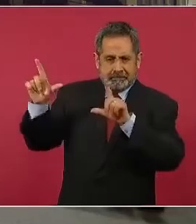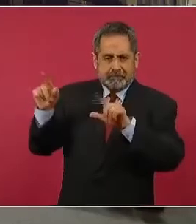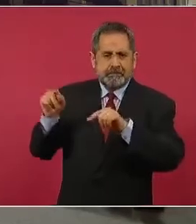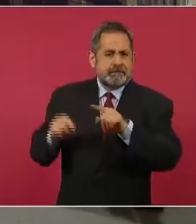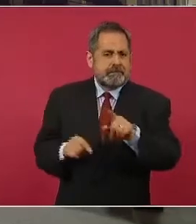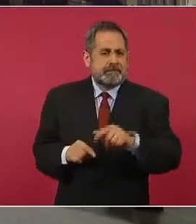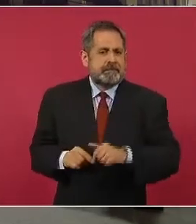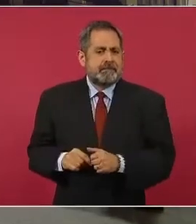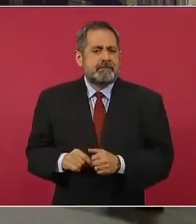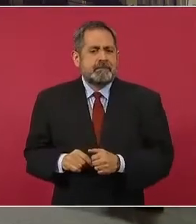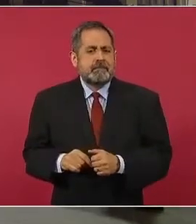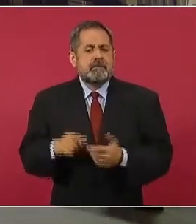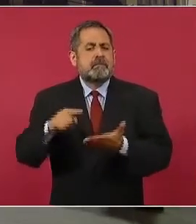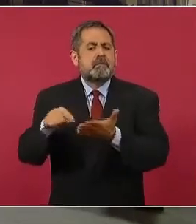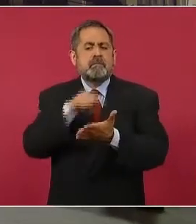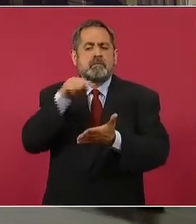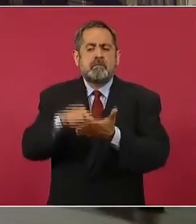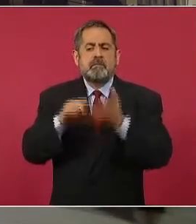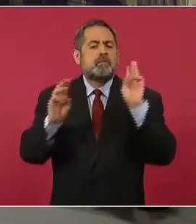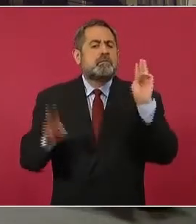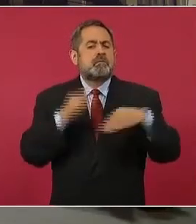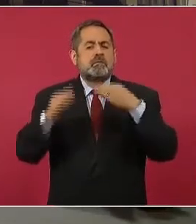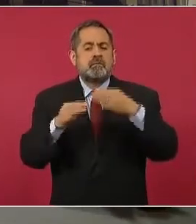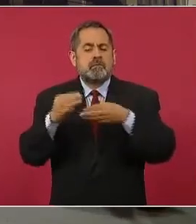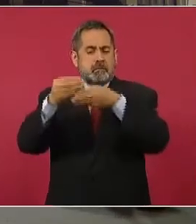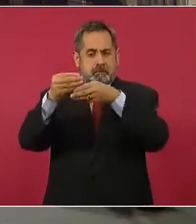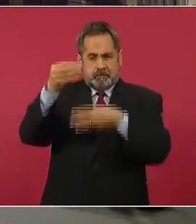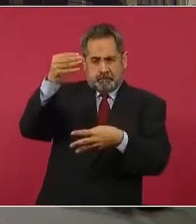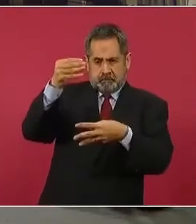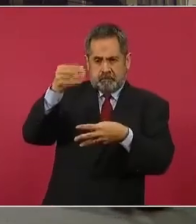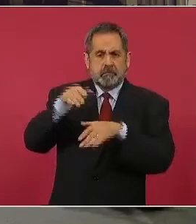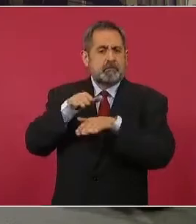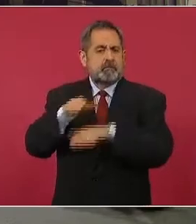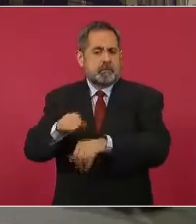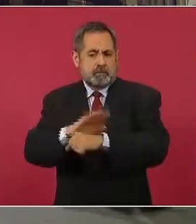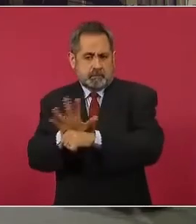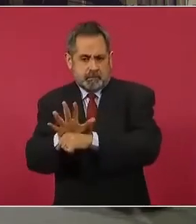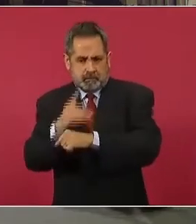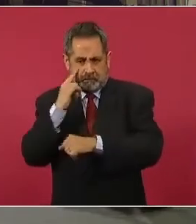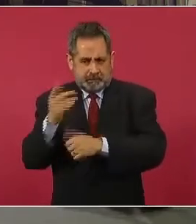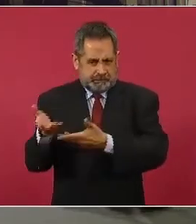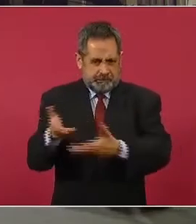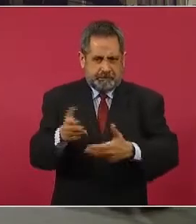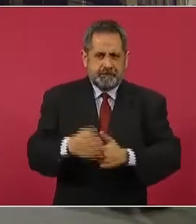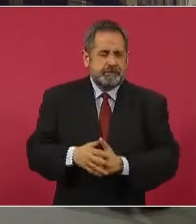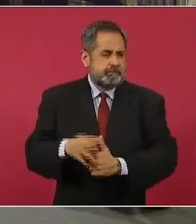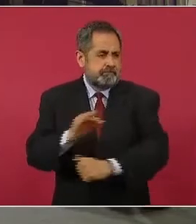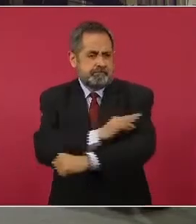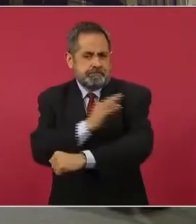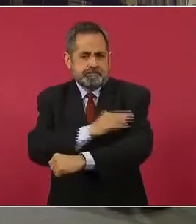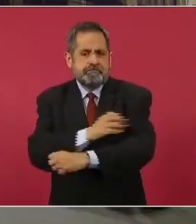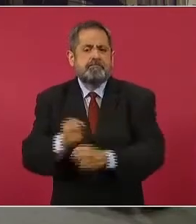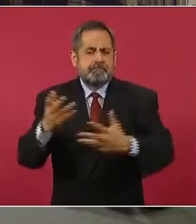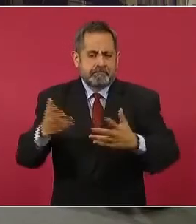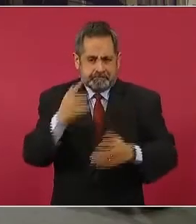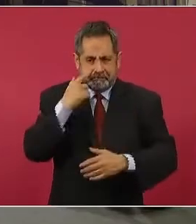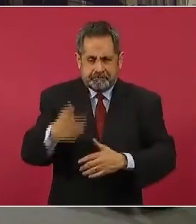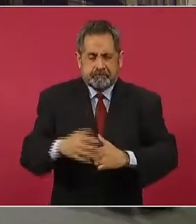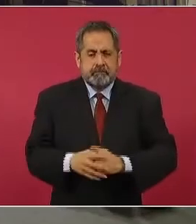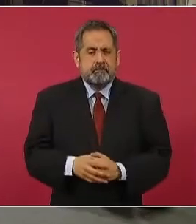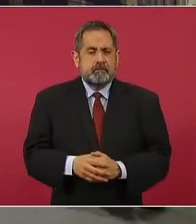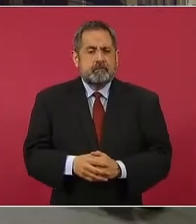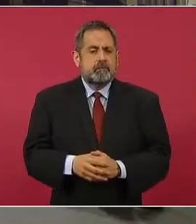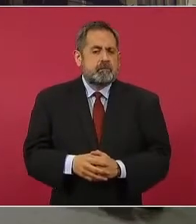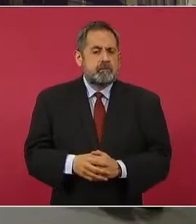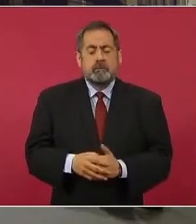Y el que les vaya bien a ellos. Son individualistas, egoístas e